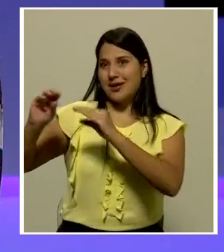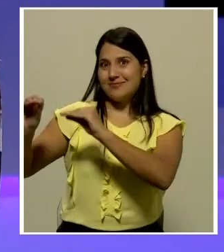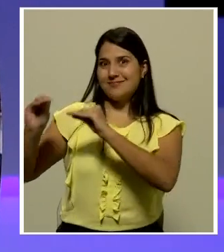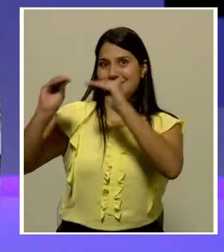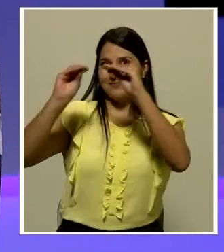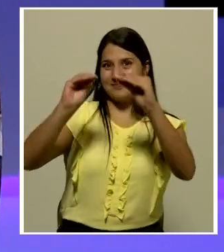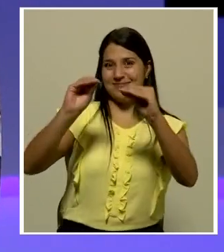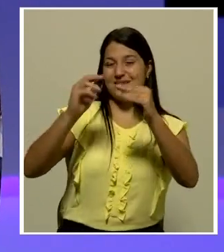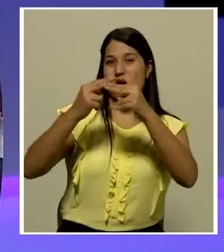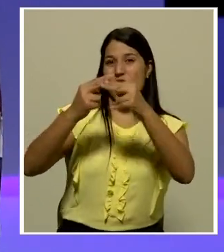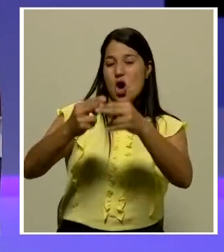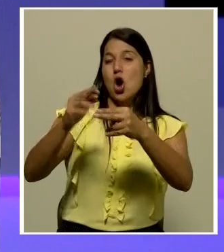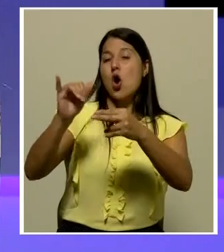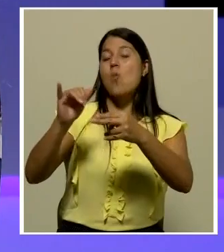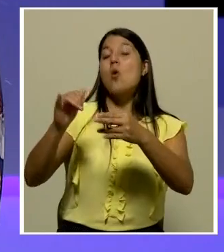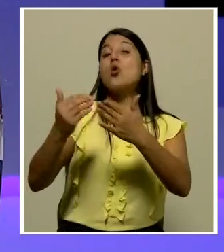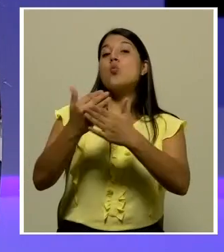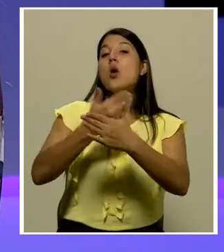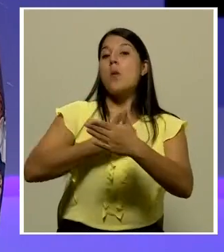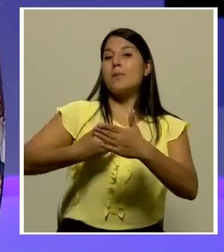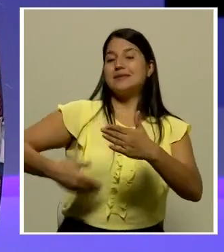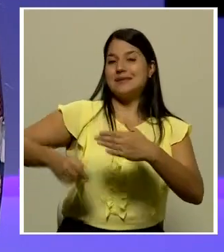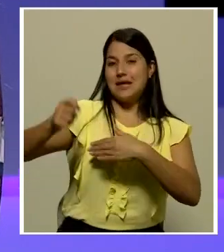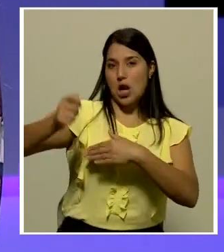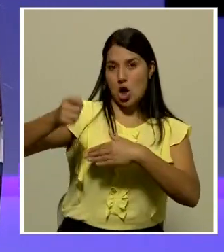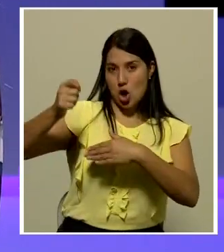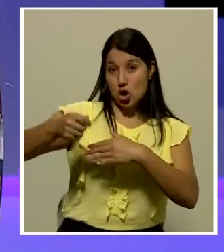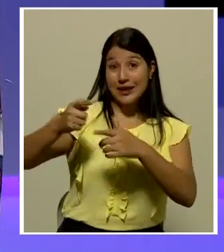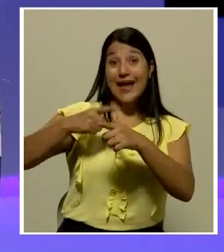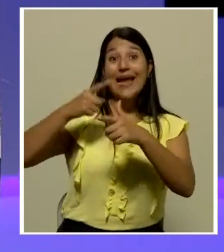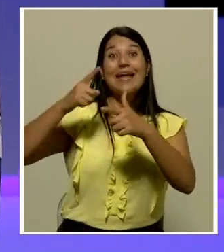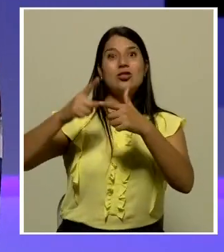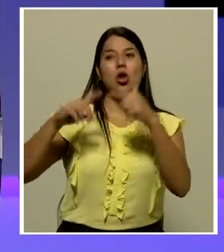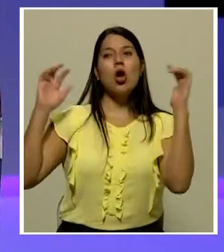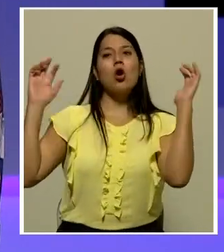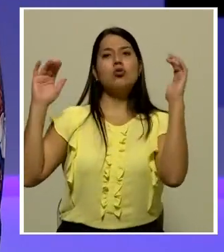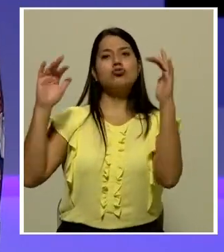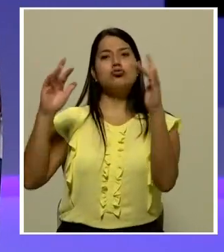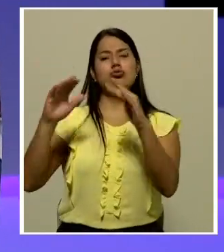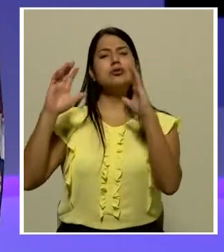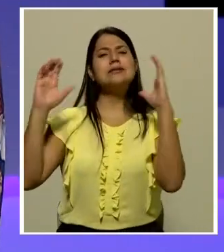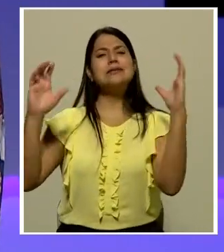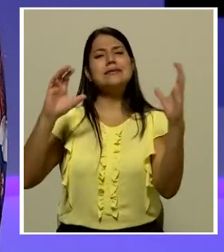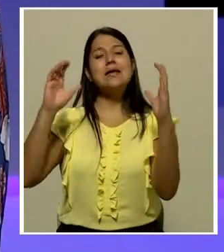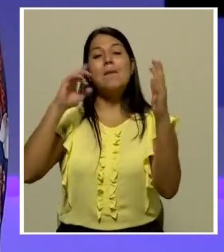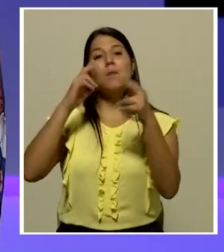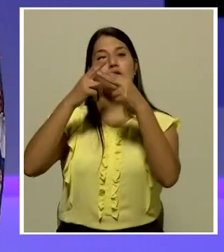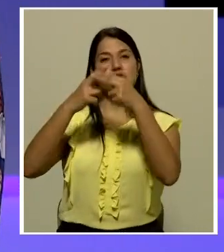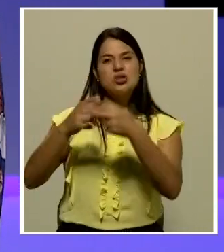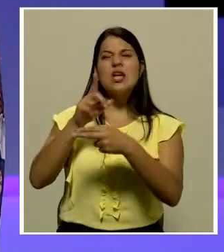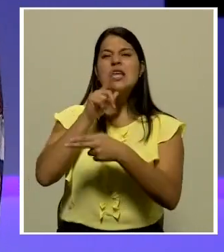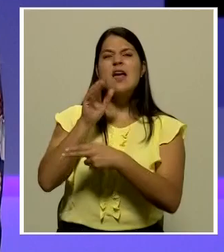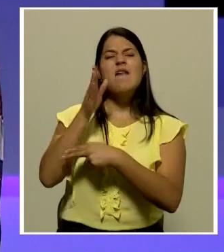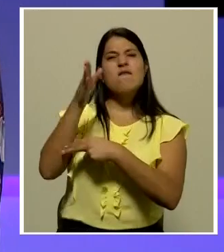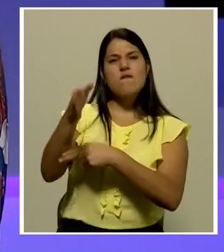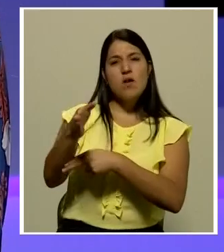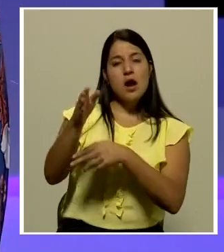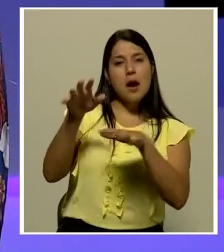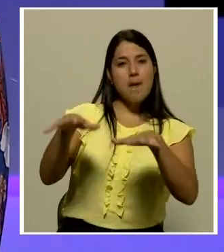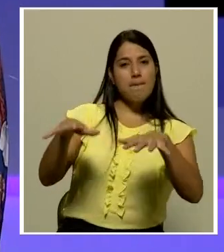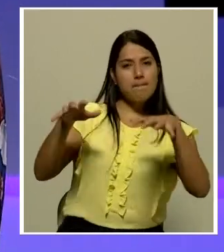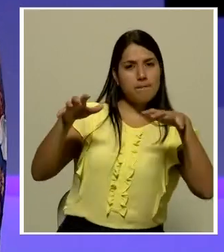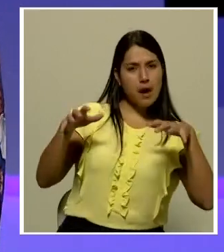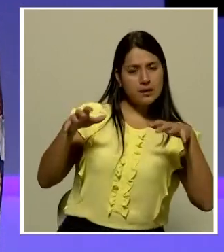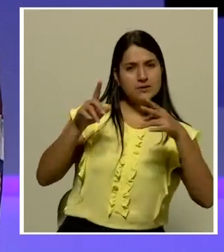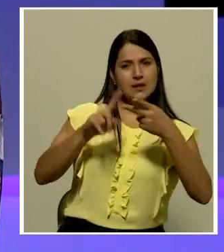nos enteramos de que hubo una celebración por su nombramiento en la que participaron no solo magistrados, sino que había